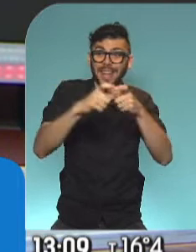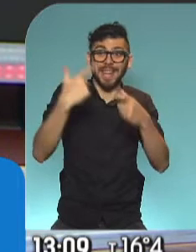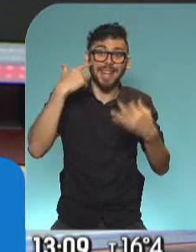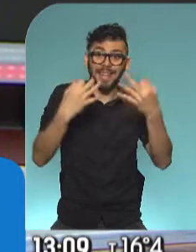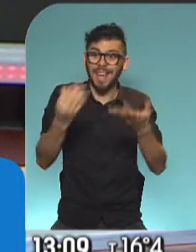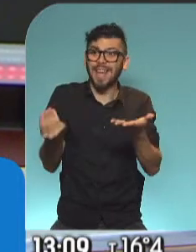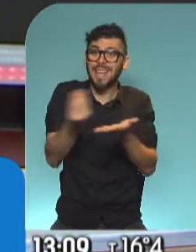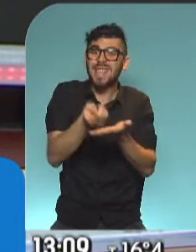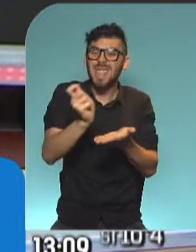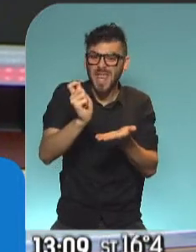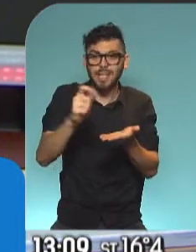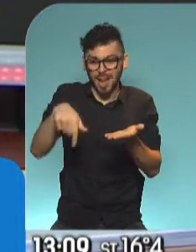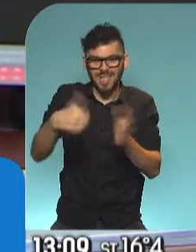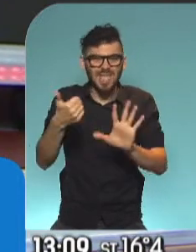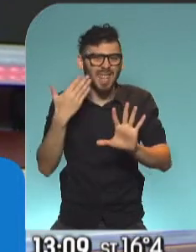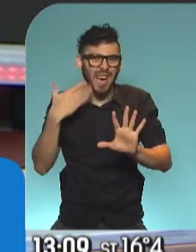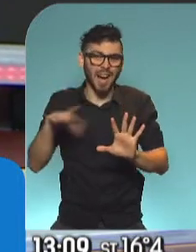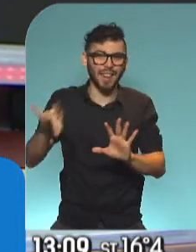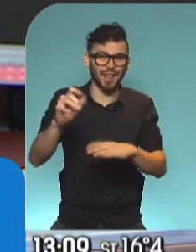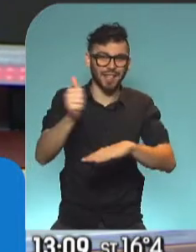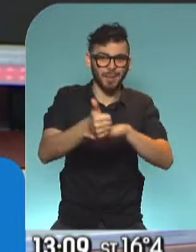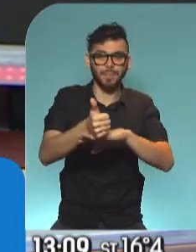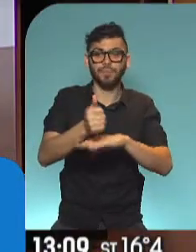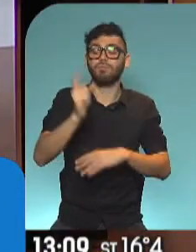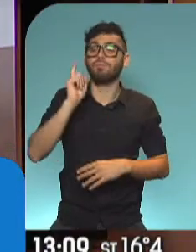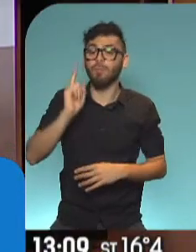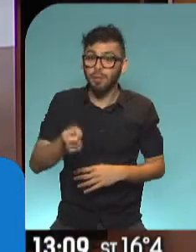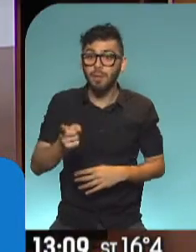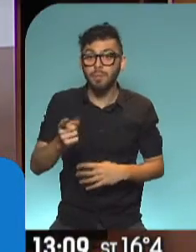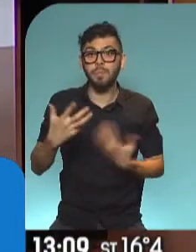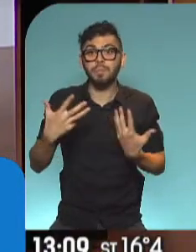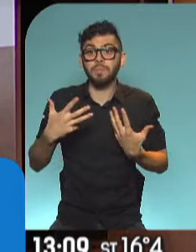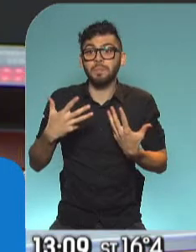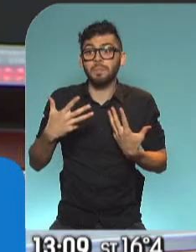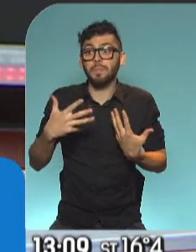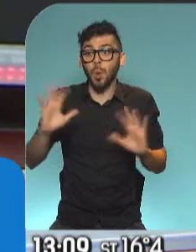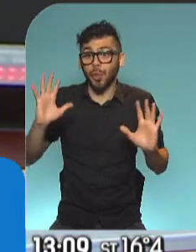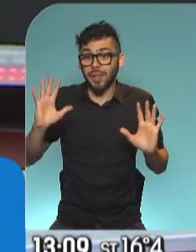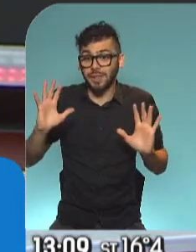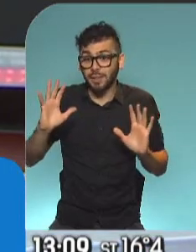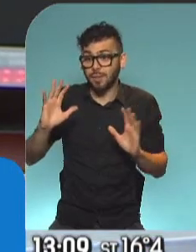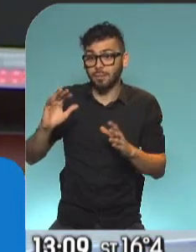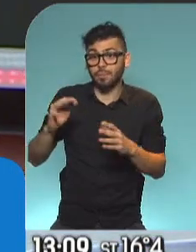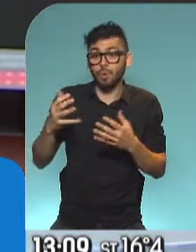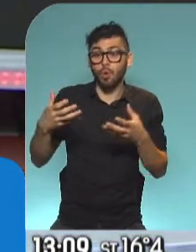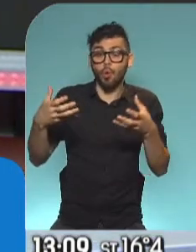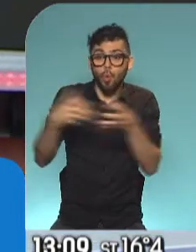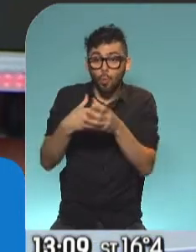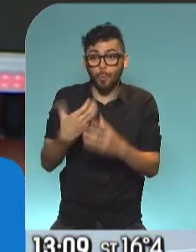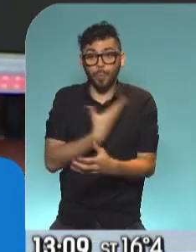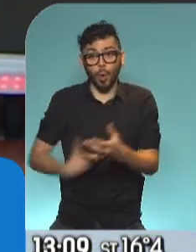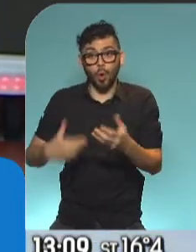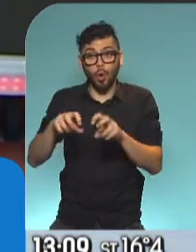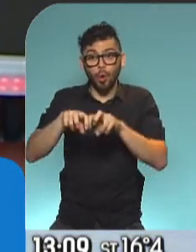Suprema. Y por eso también, digo, esperan una derrota que puede ser también inminente, no solo en el ámbito del Ejecutivo, sino también en el